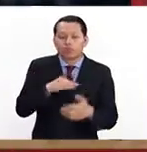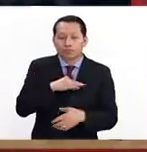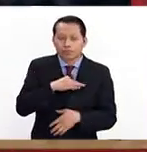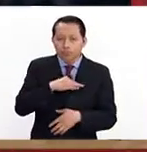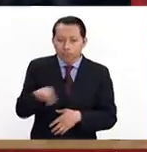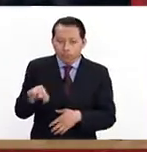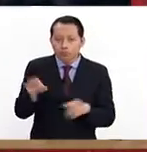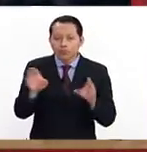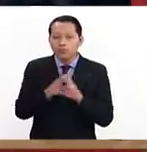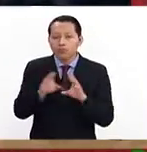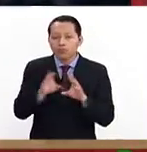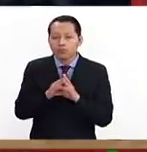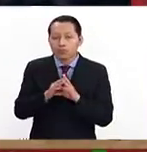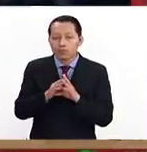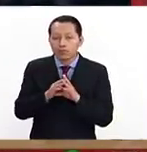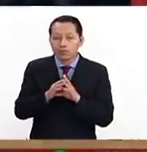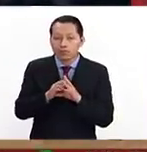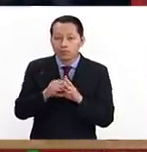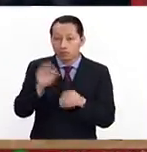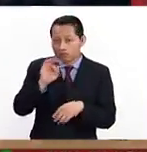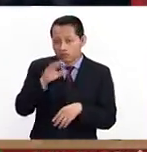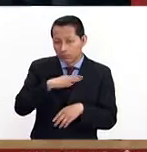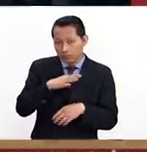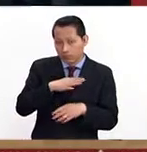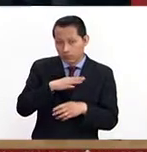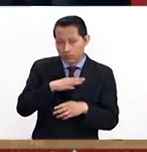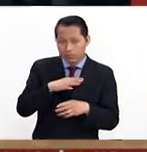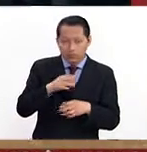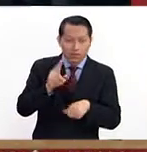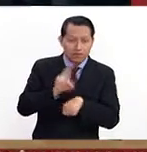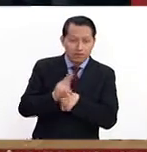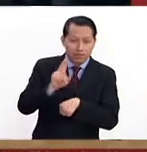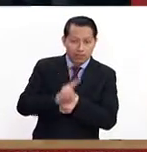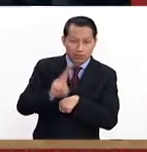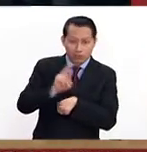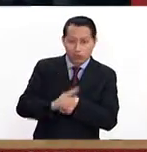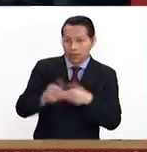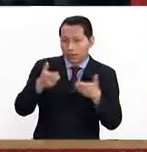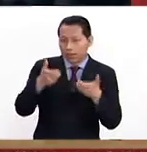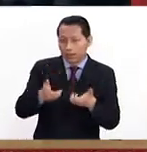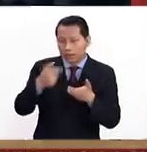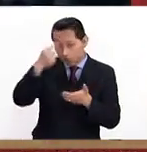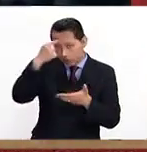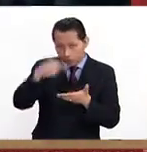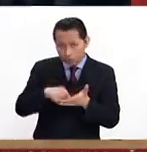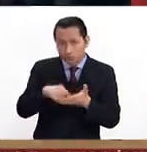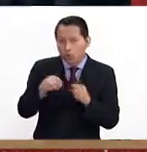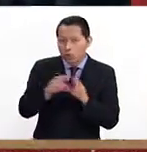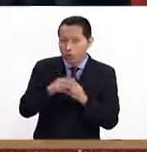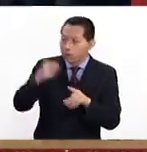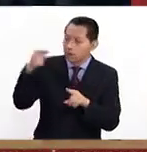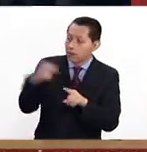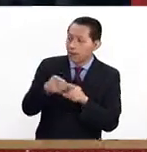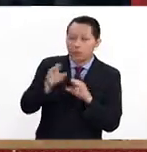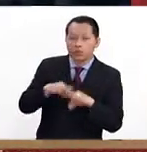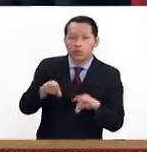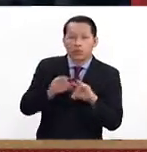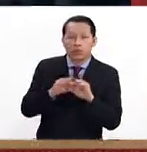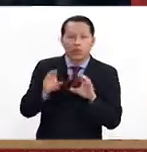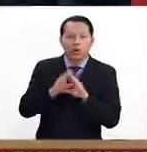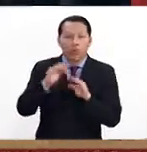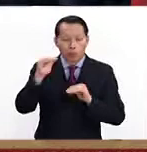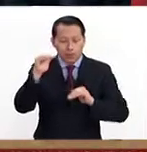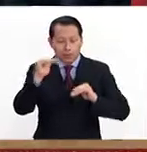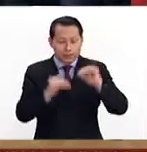la práctica eminente manifestación de la sociedad venezolana en las calles? Yo creo que va a ser ahí el punto clave de cómo equilibrar